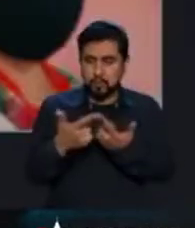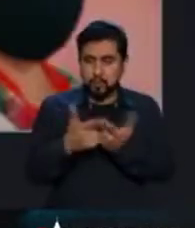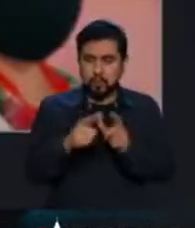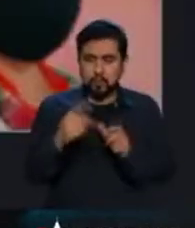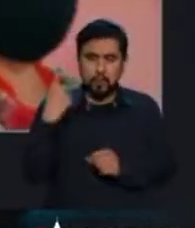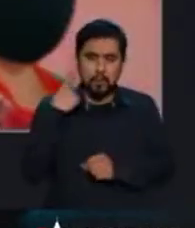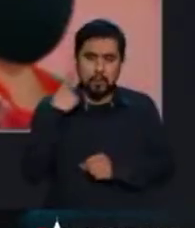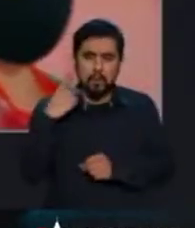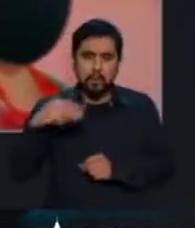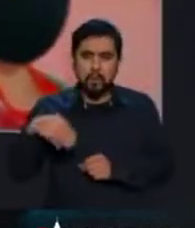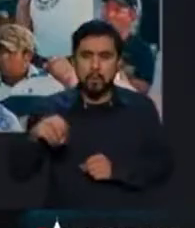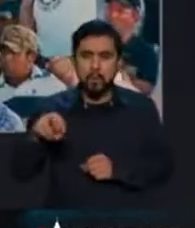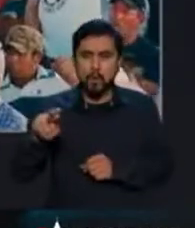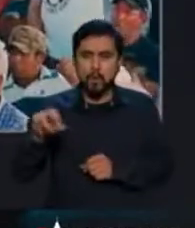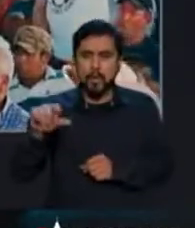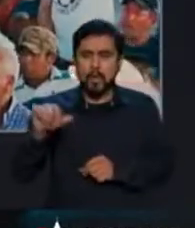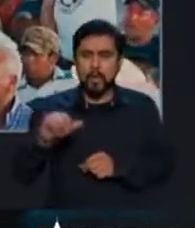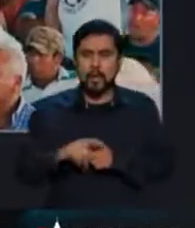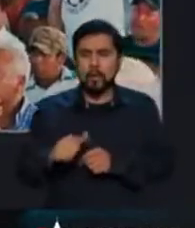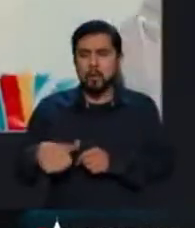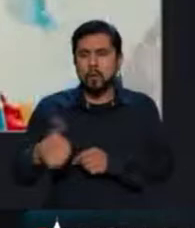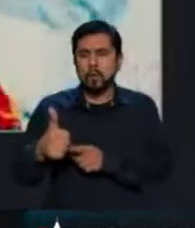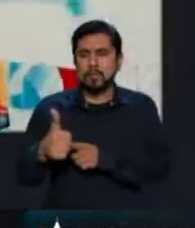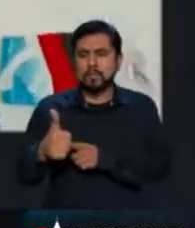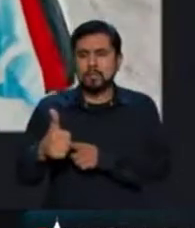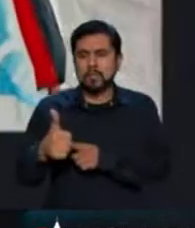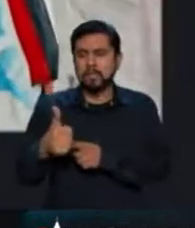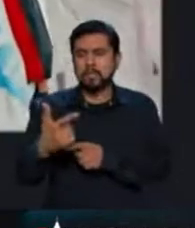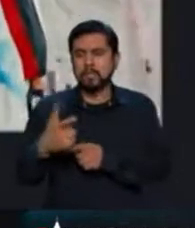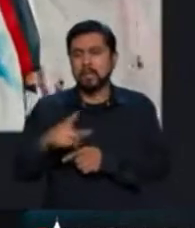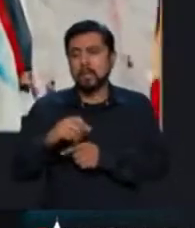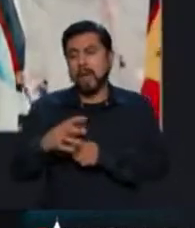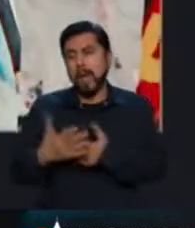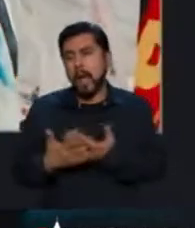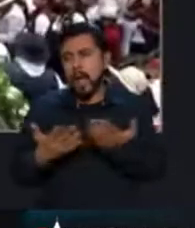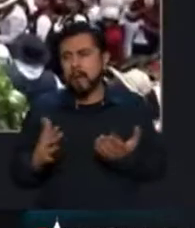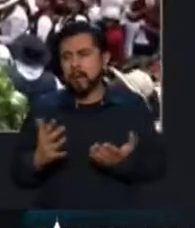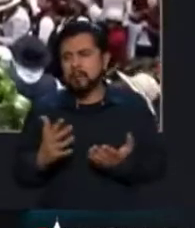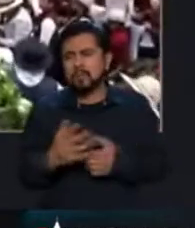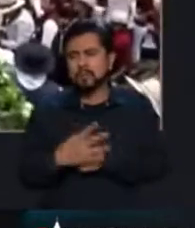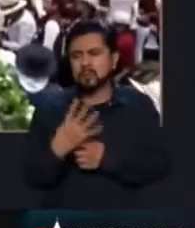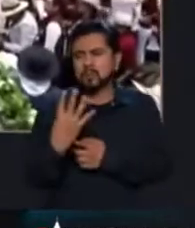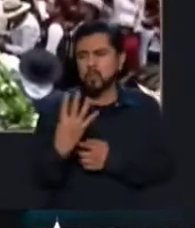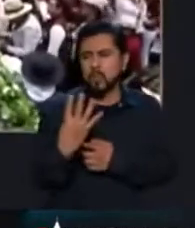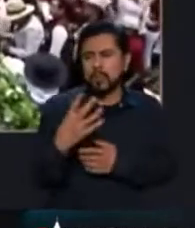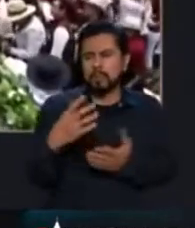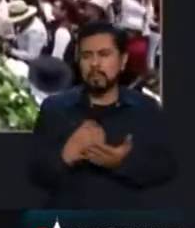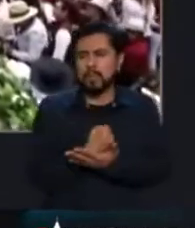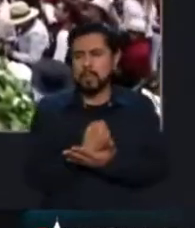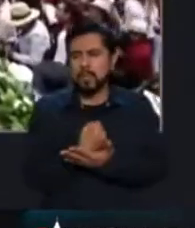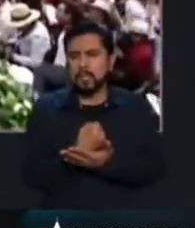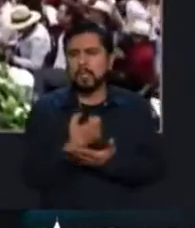de 15, ahora estará ganando 4 de 6. Más o menos una proporción